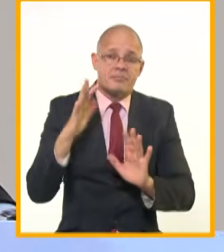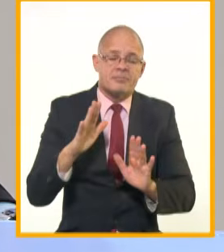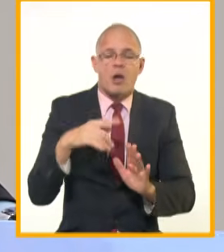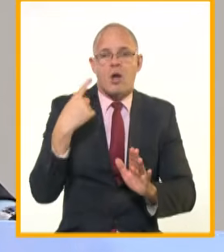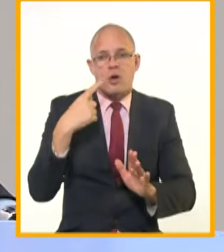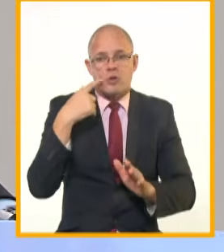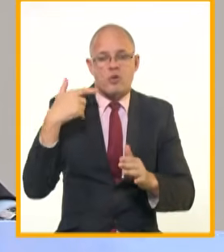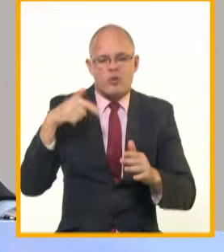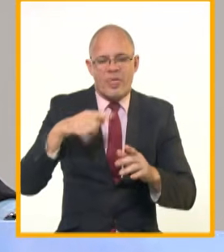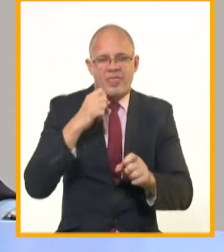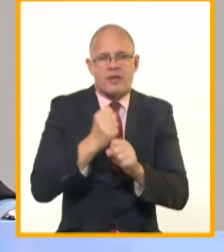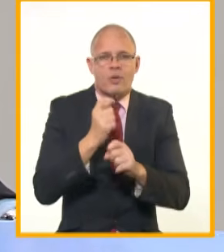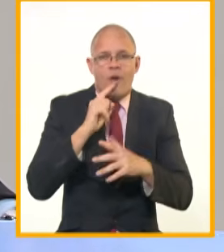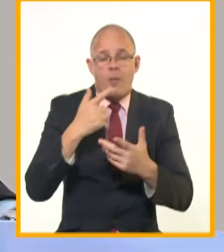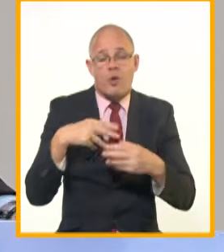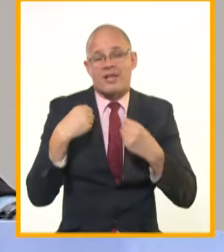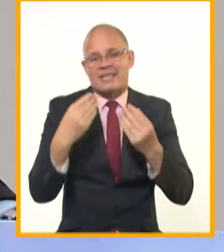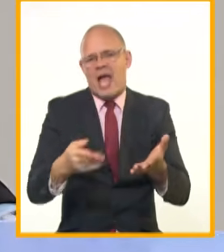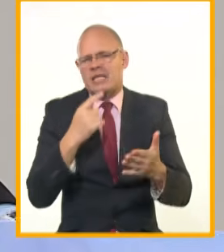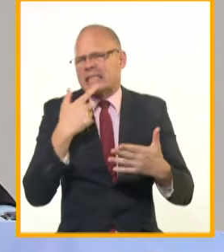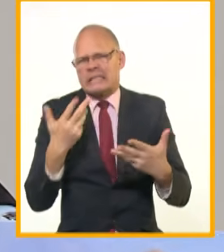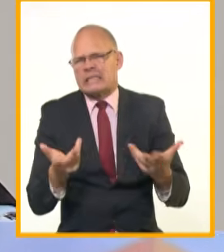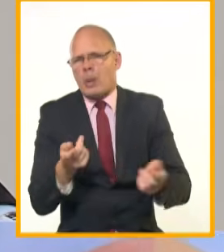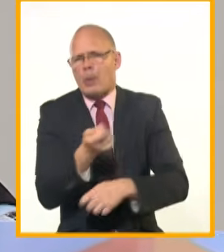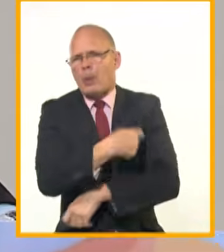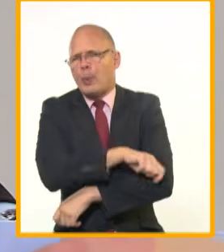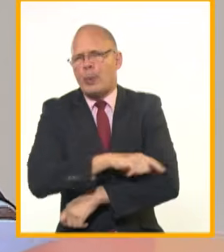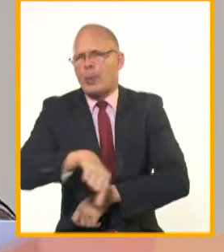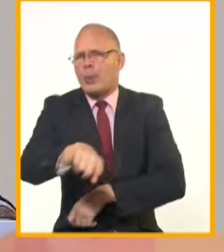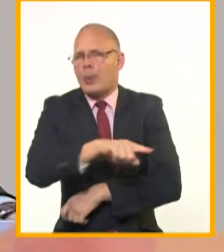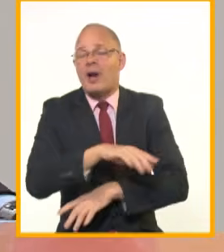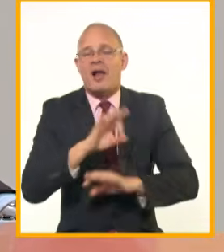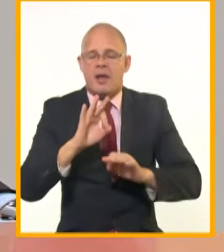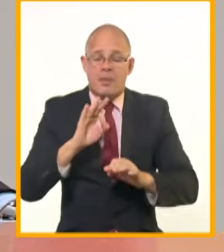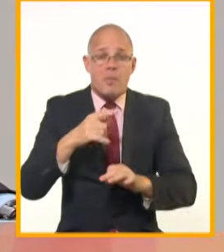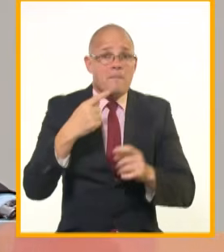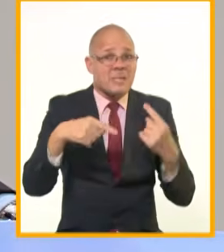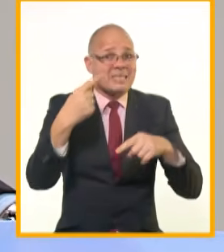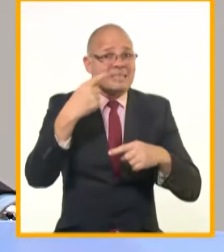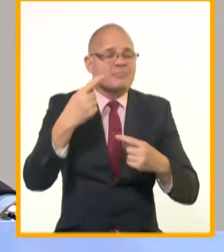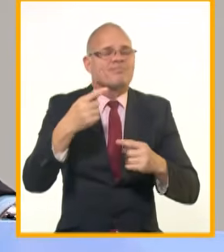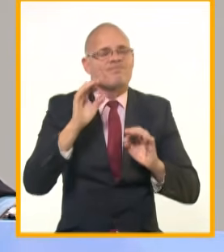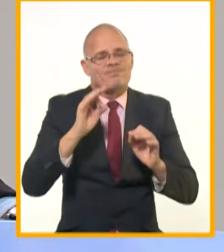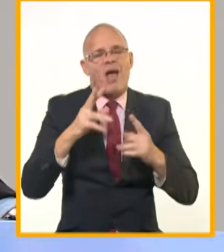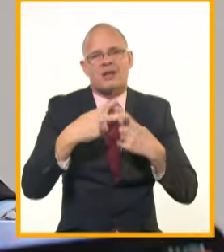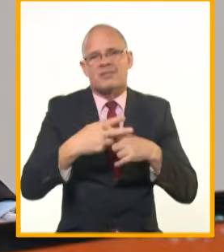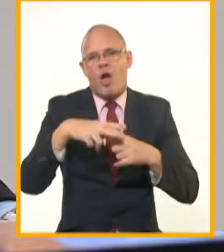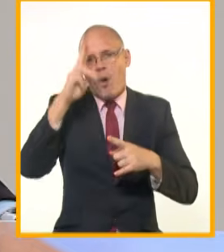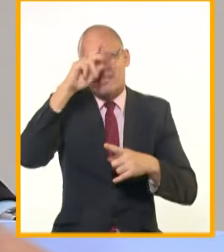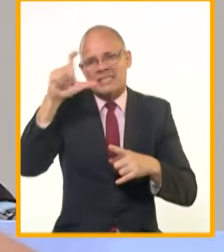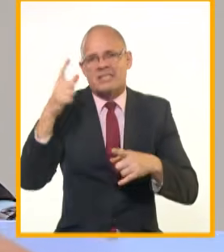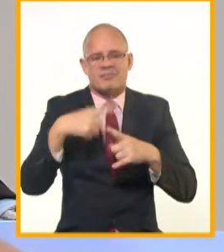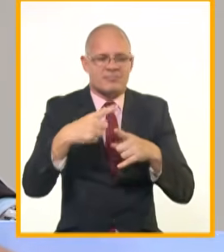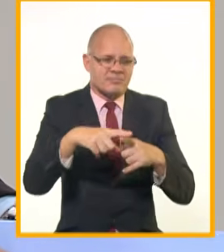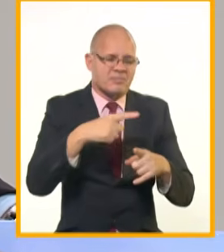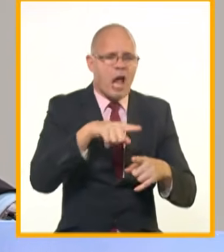el principal regalo para la población de Mayabeque eran estas obras de la salud que estábamos haciendo y muchas más que tenemos incluso en proyección y que no lo